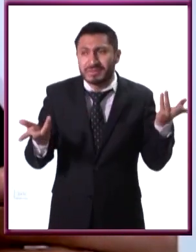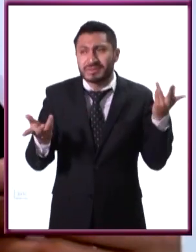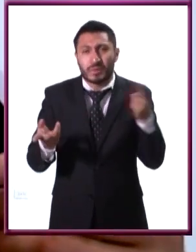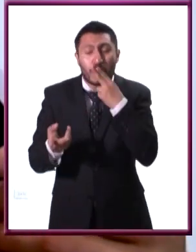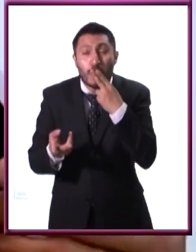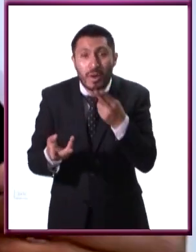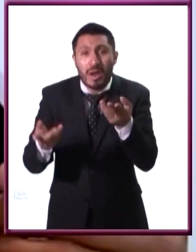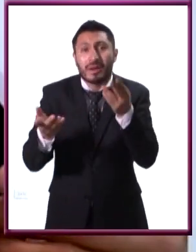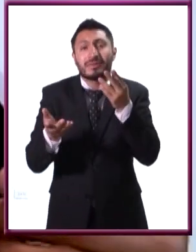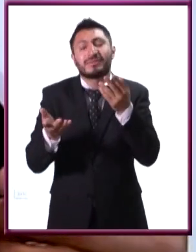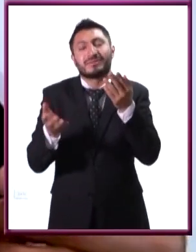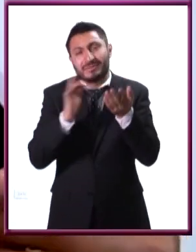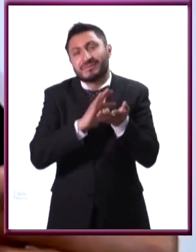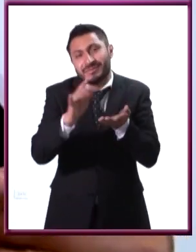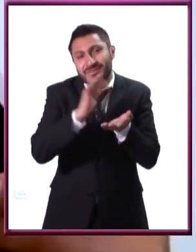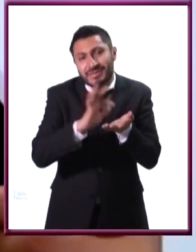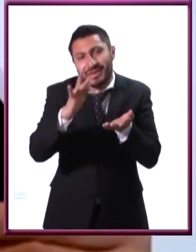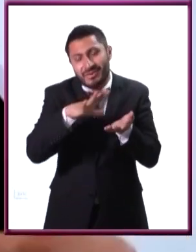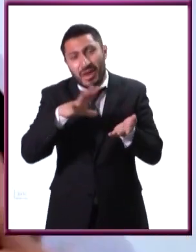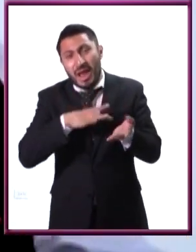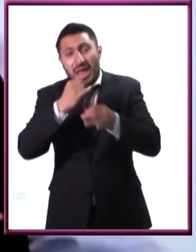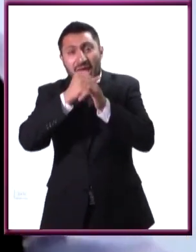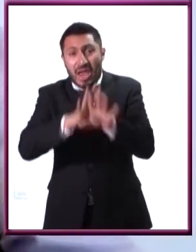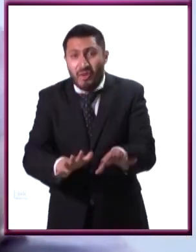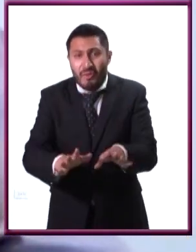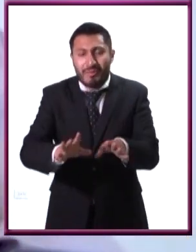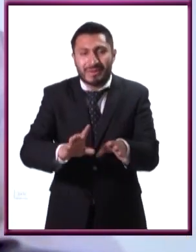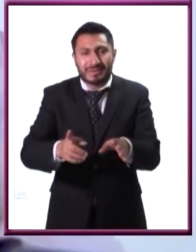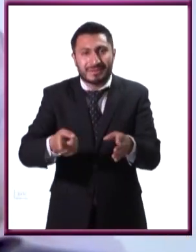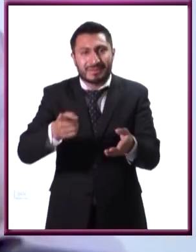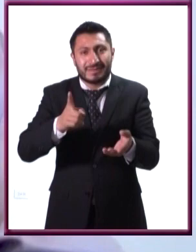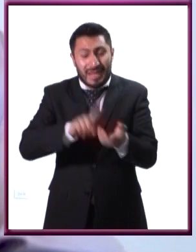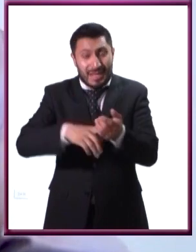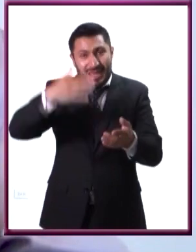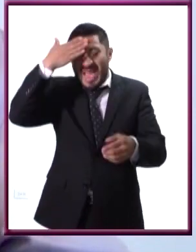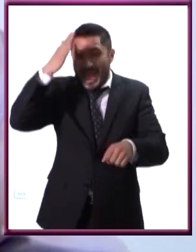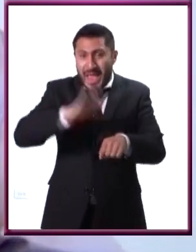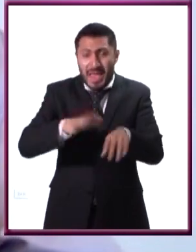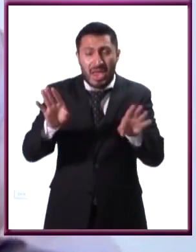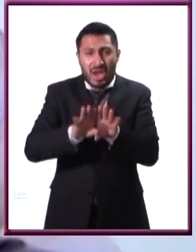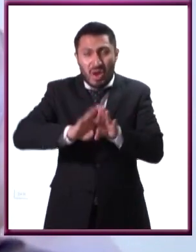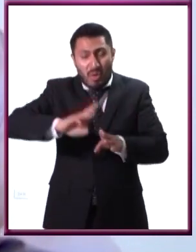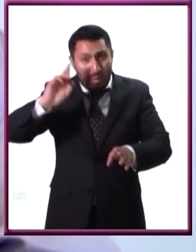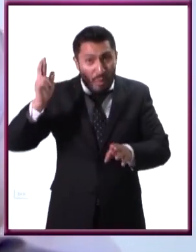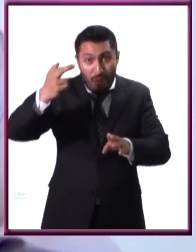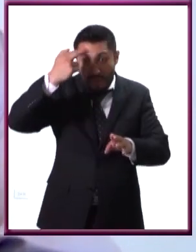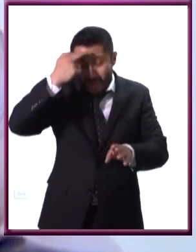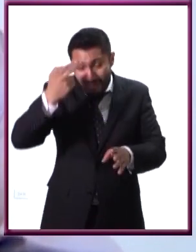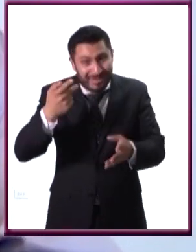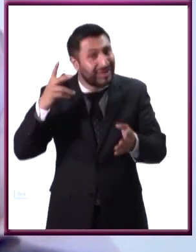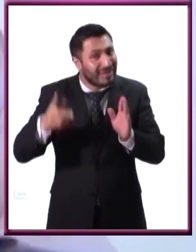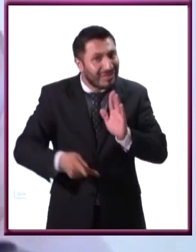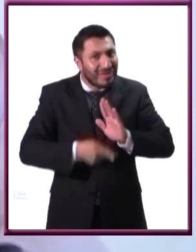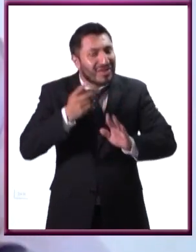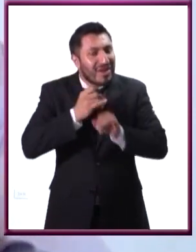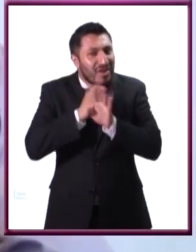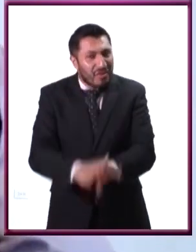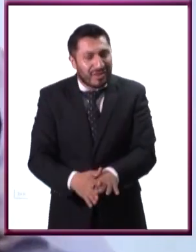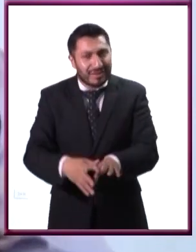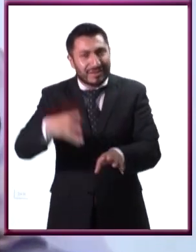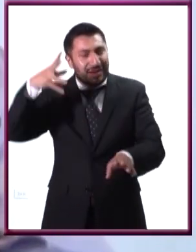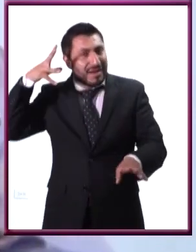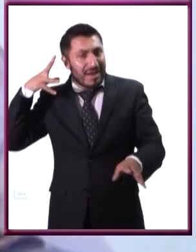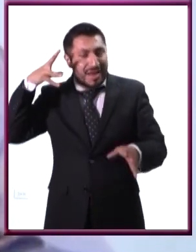estamos utilizando la lectura, también obtenemos información de la memoria, y es como sacarla de la memoria del disco duro de tu computadora,